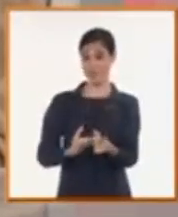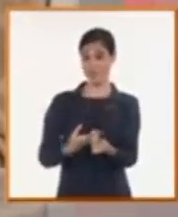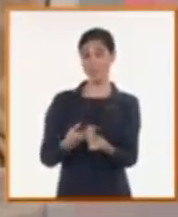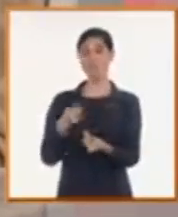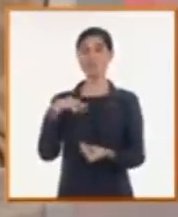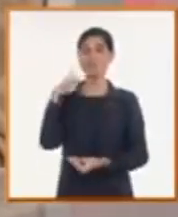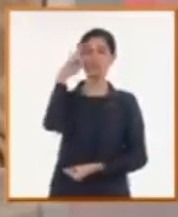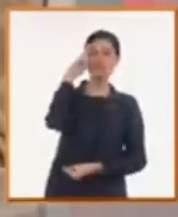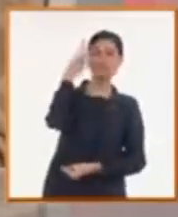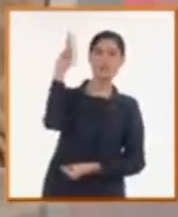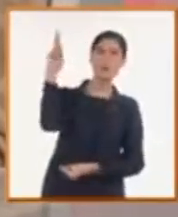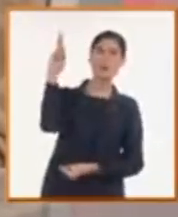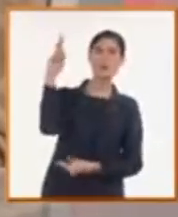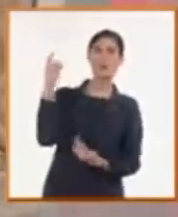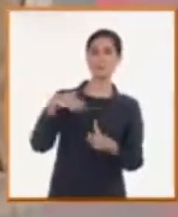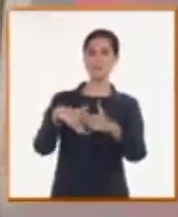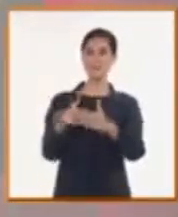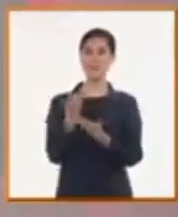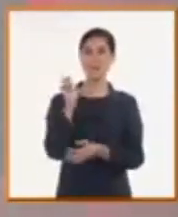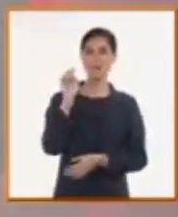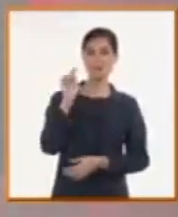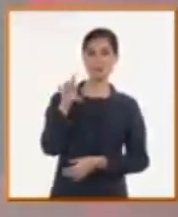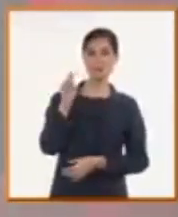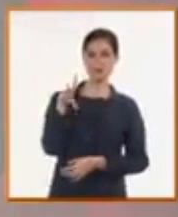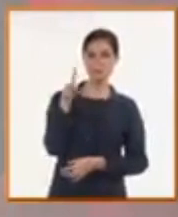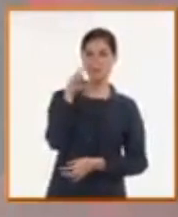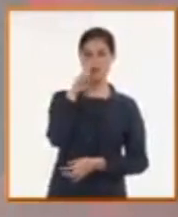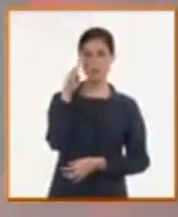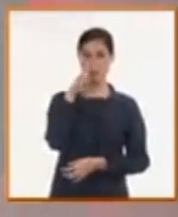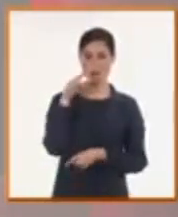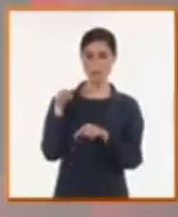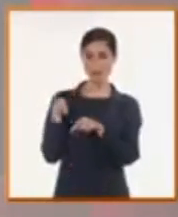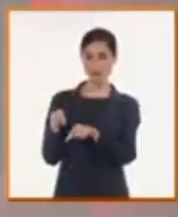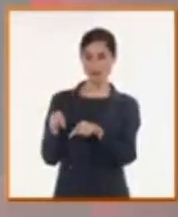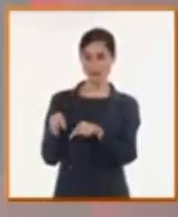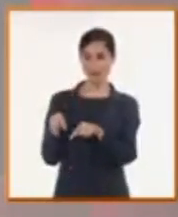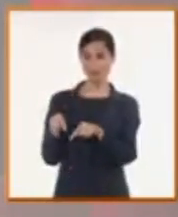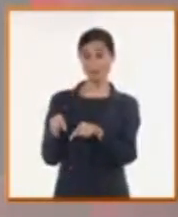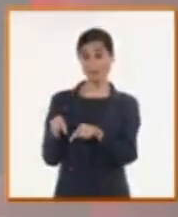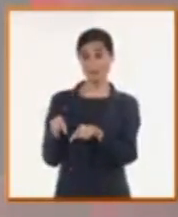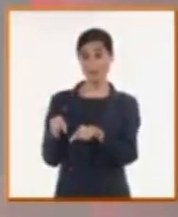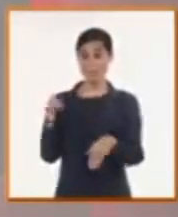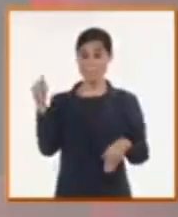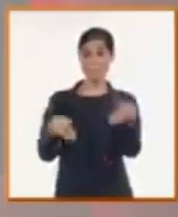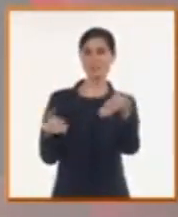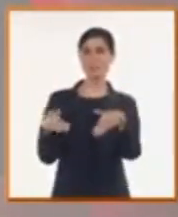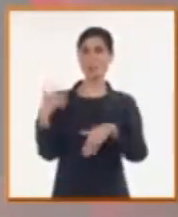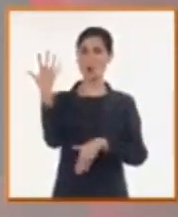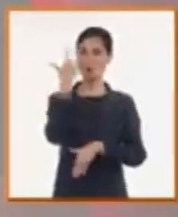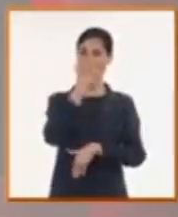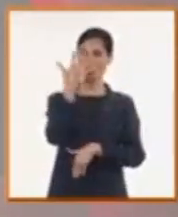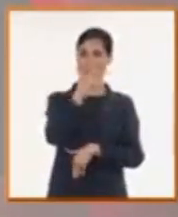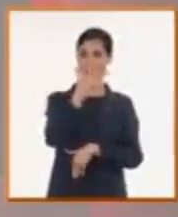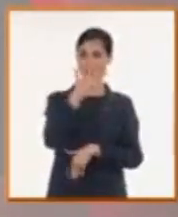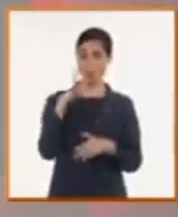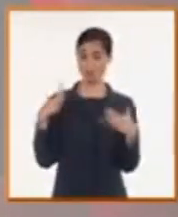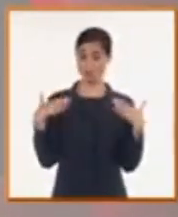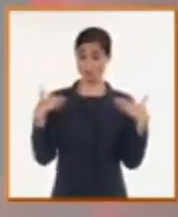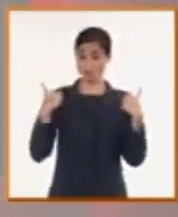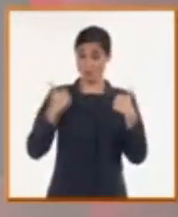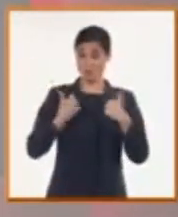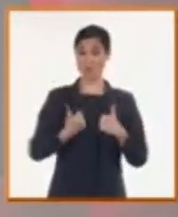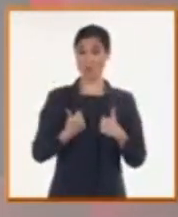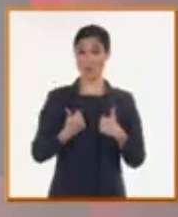una reunión clave en la cual participaron los principales jefes de las Fuerzas Armadas y Ministerio del Interior, tomaron